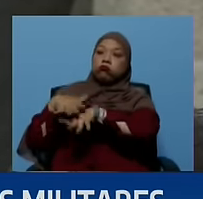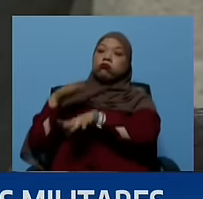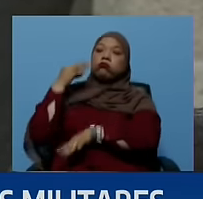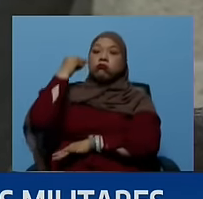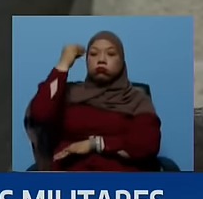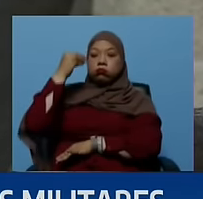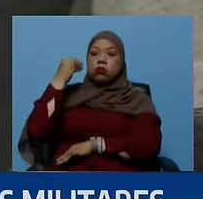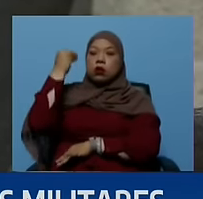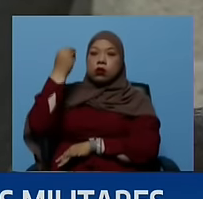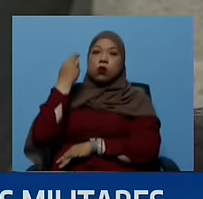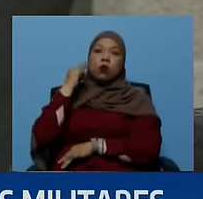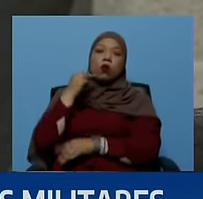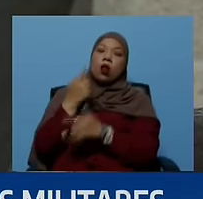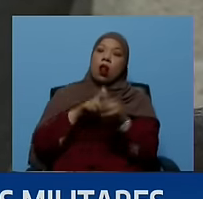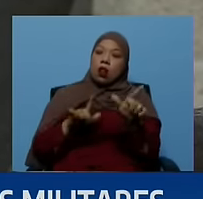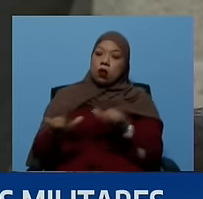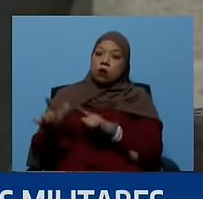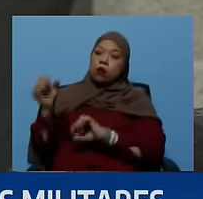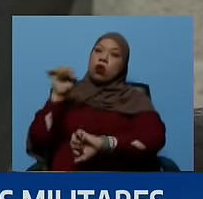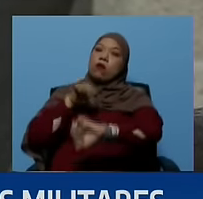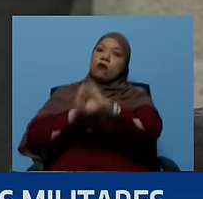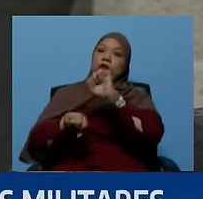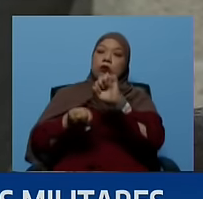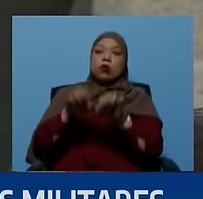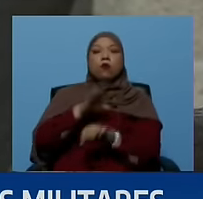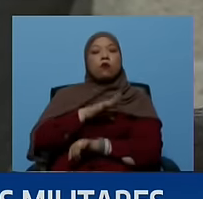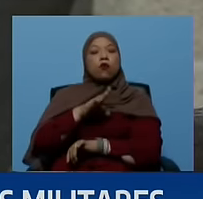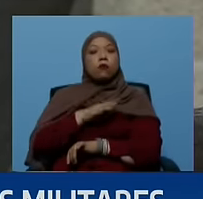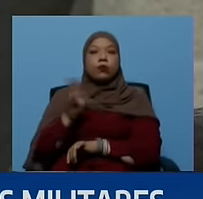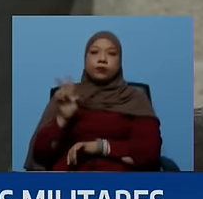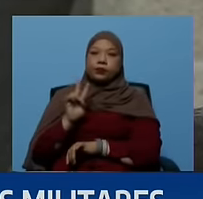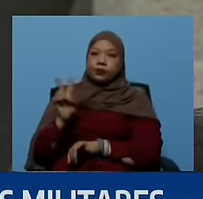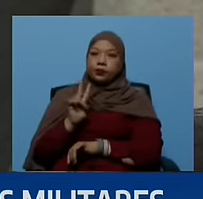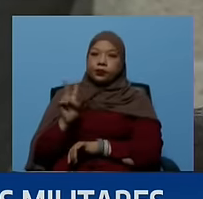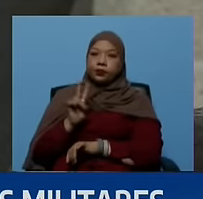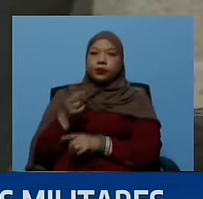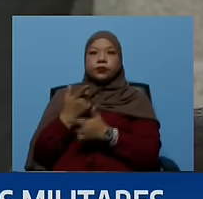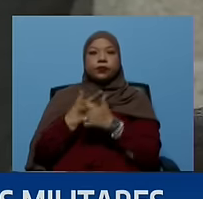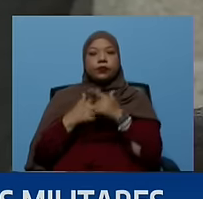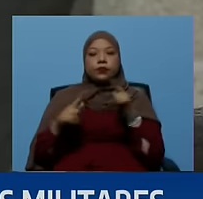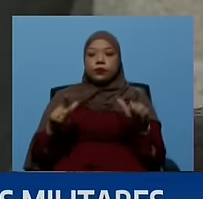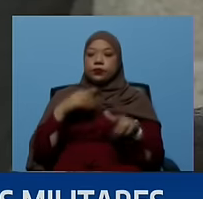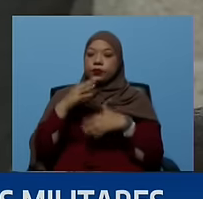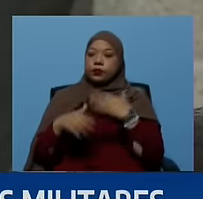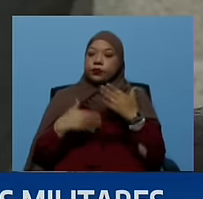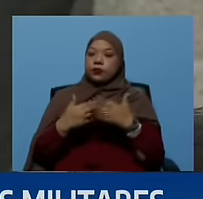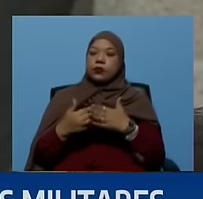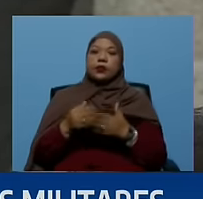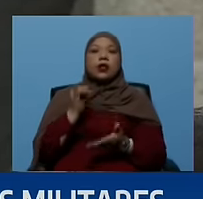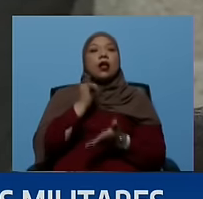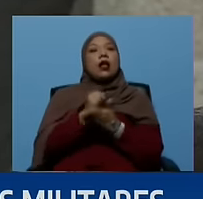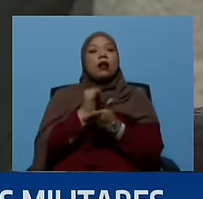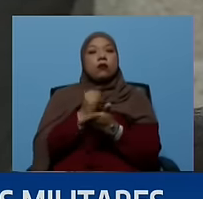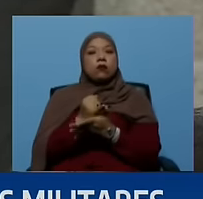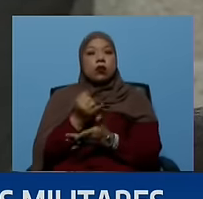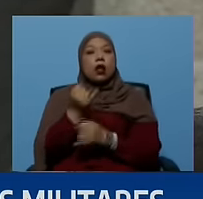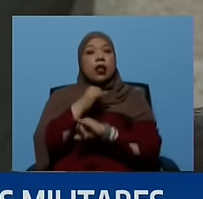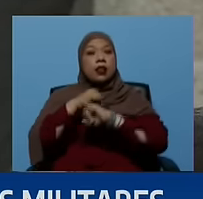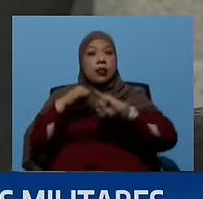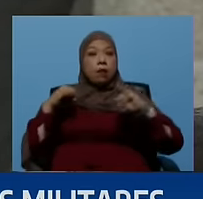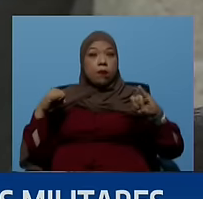pensamiento y listo para defender lo que nos pertenece que es nuestra soberanía nacional nuestra independencia